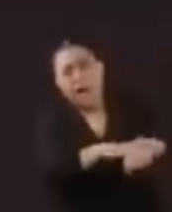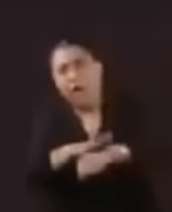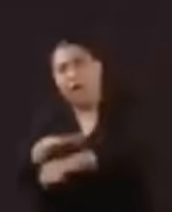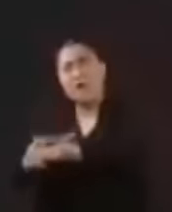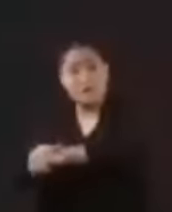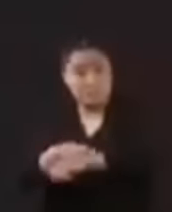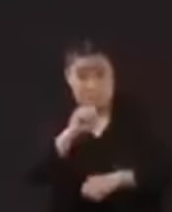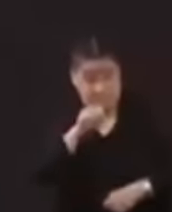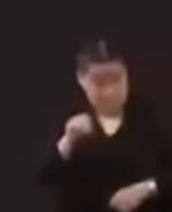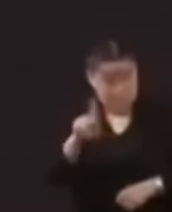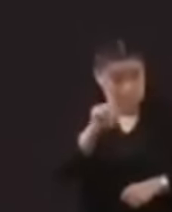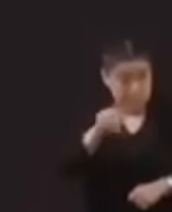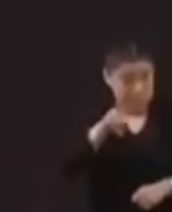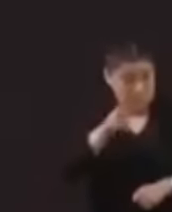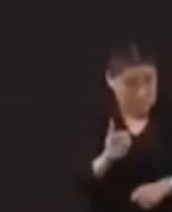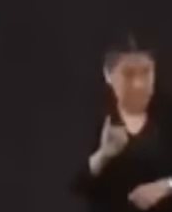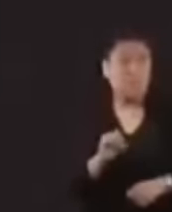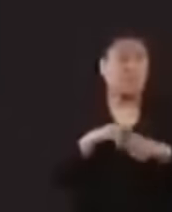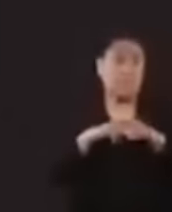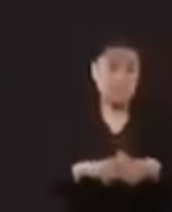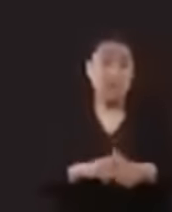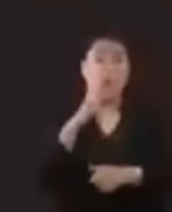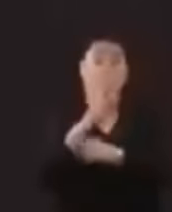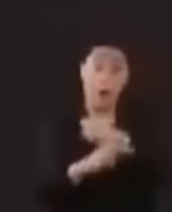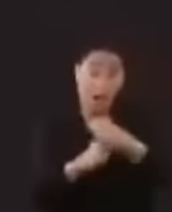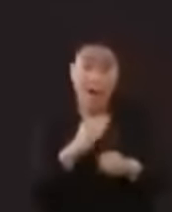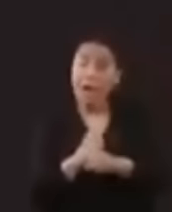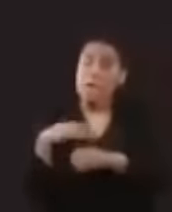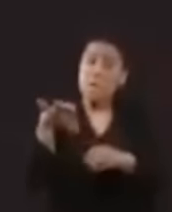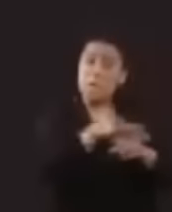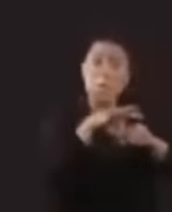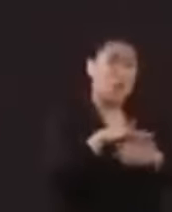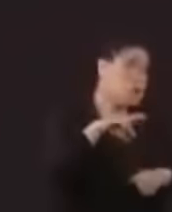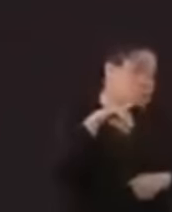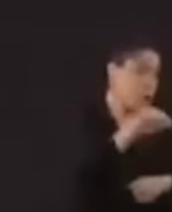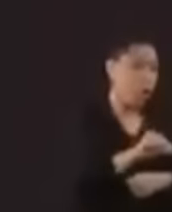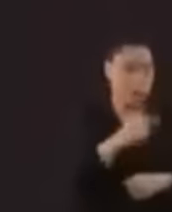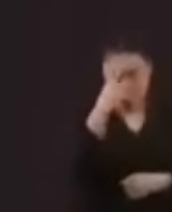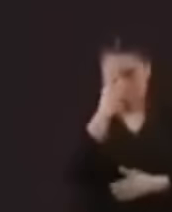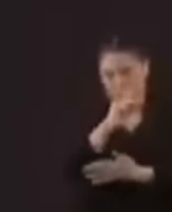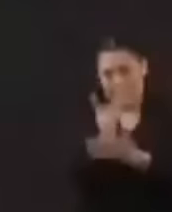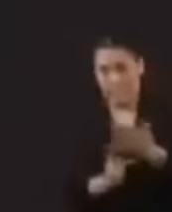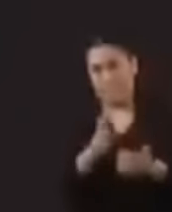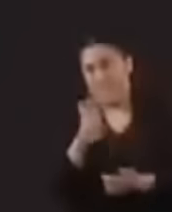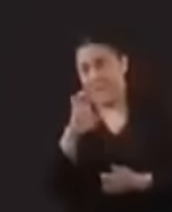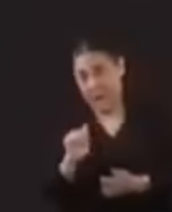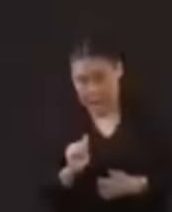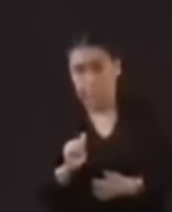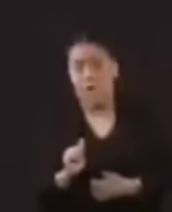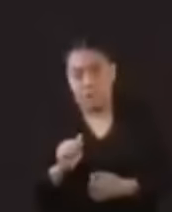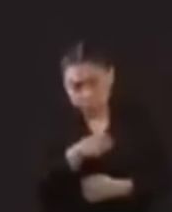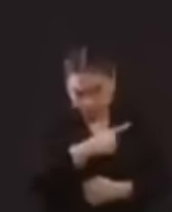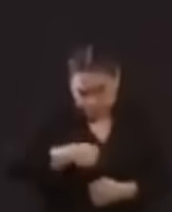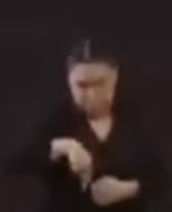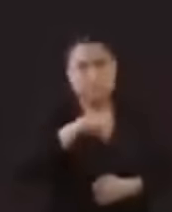fue la oposición que por 8º año consecutivo votó en contra de los programas sociales. Y eso vamos a ir a